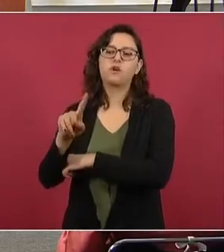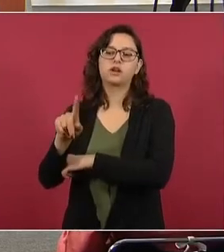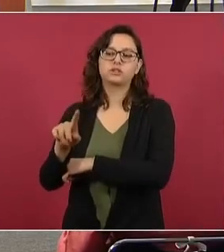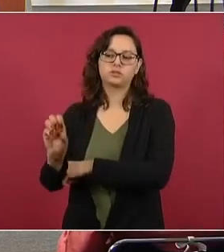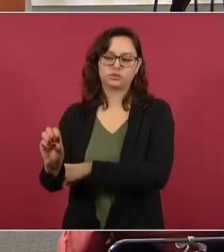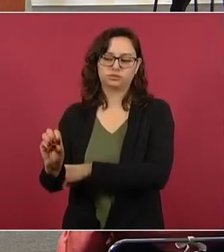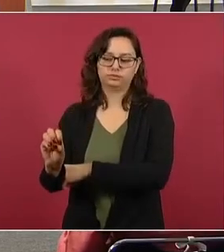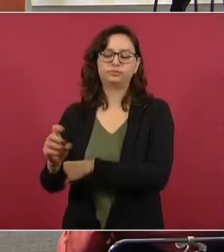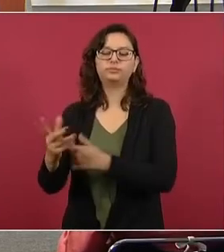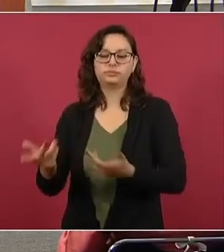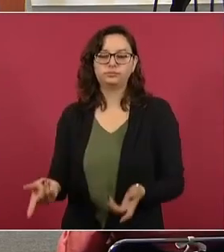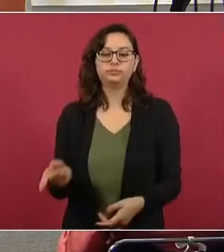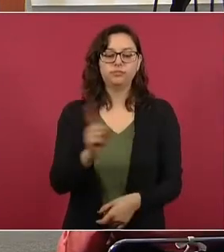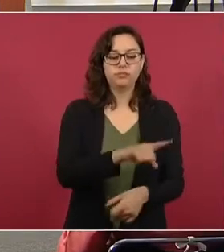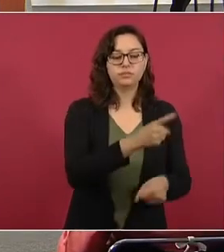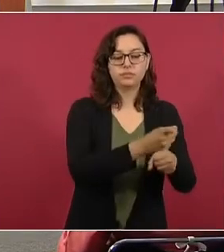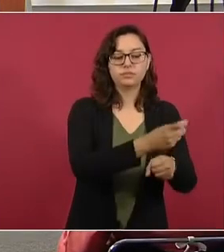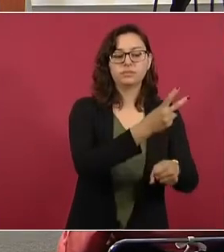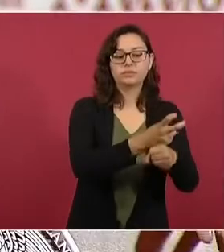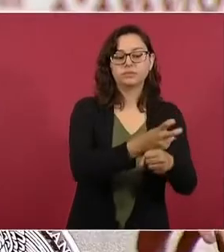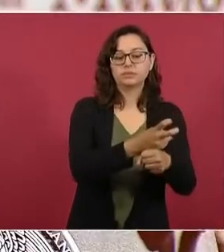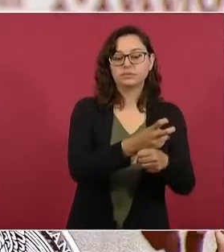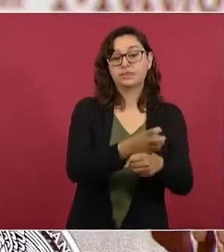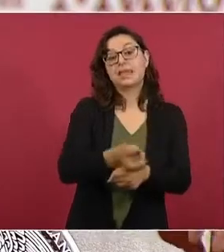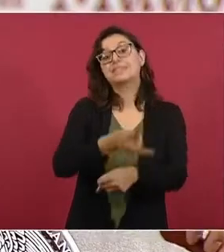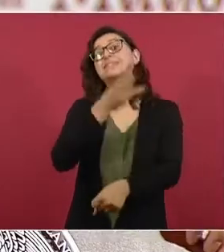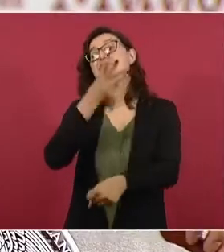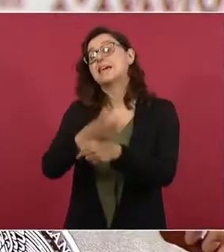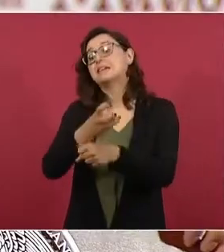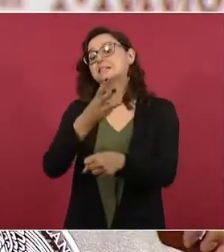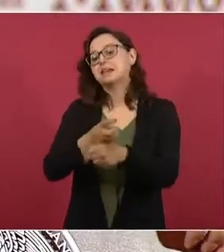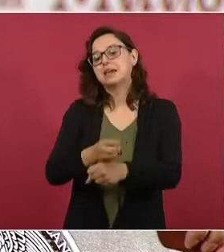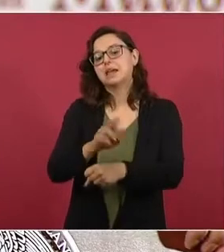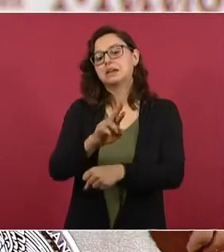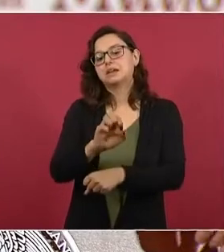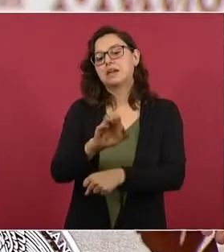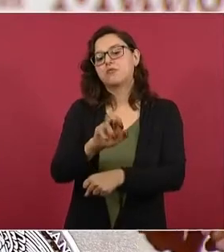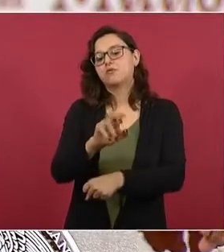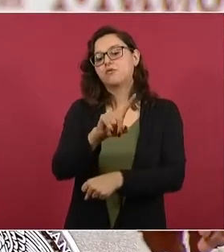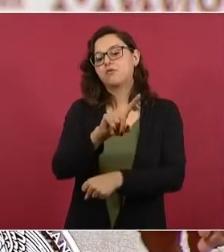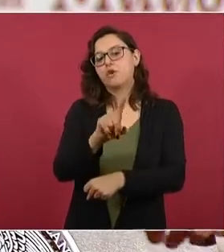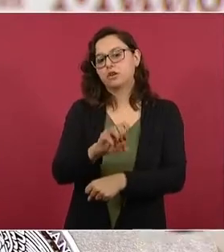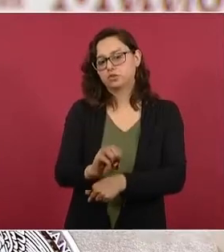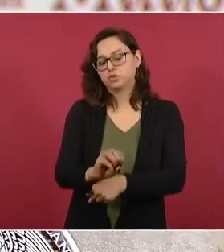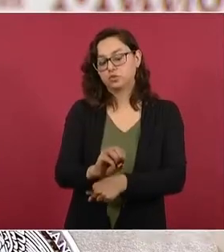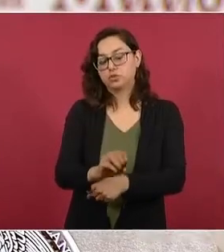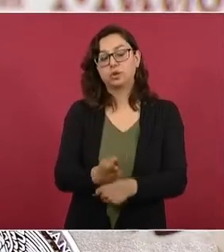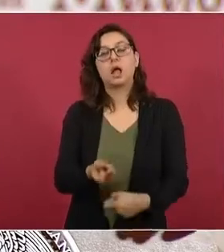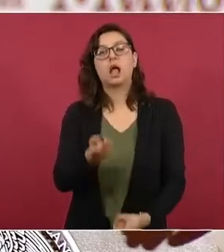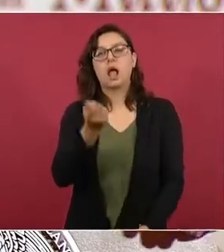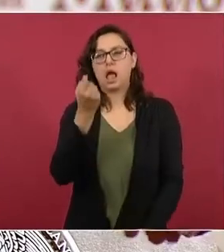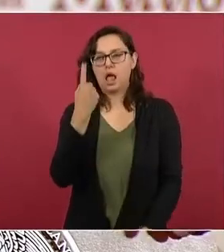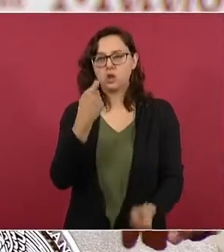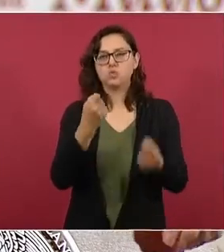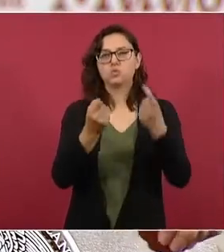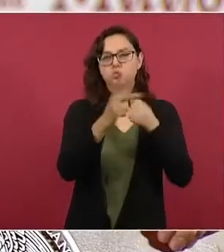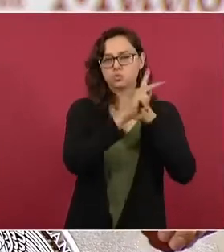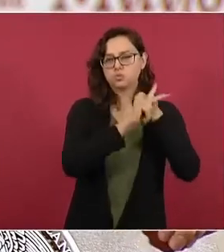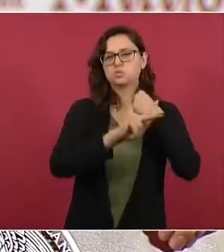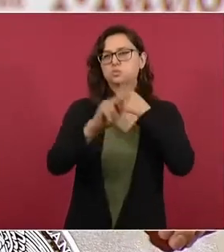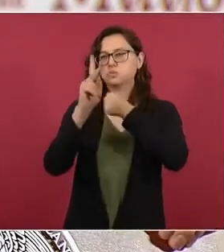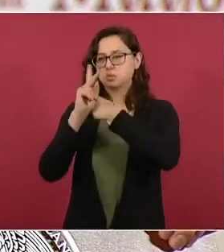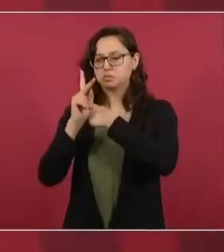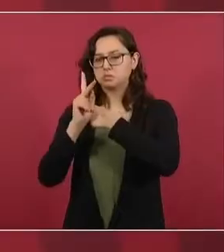han autorizado segundos refuerzos, lo que se convertiría en cuartas dosis. Por ejemplo, en Estados